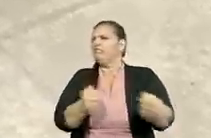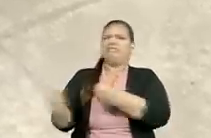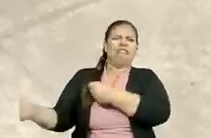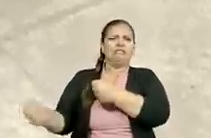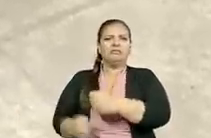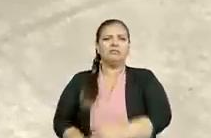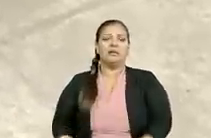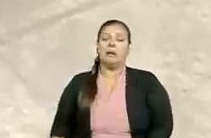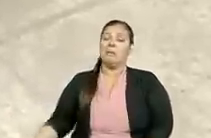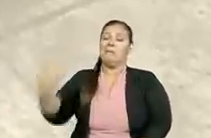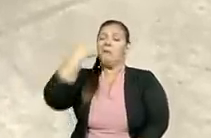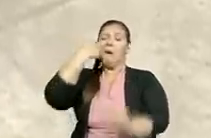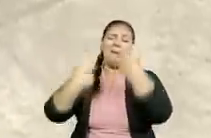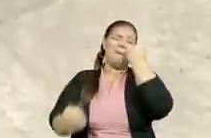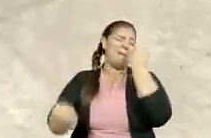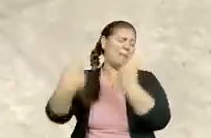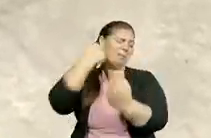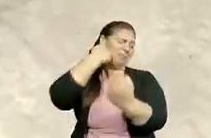Veamos.